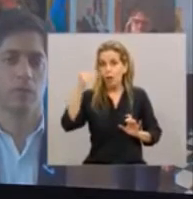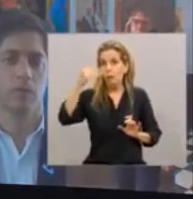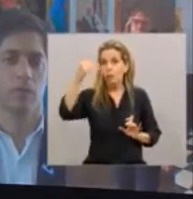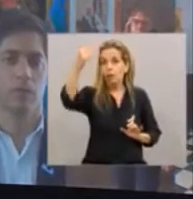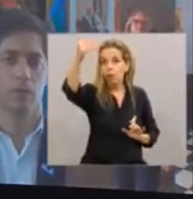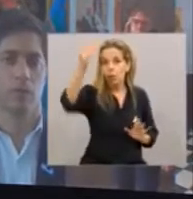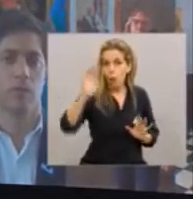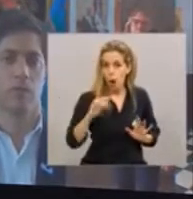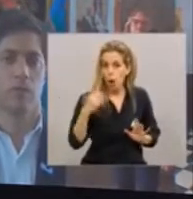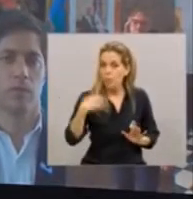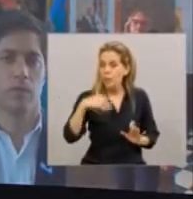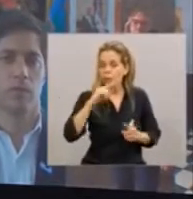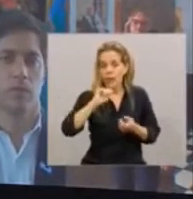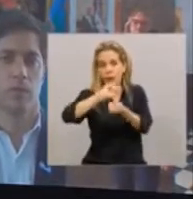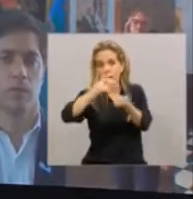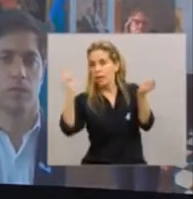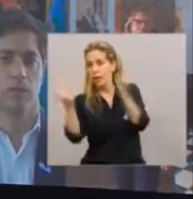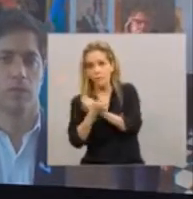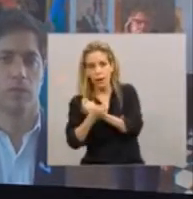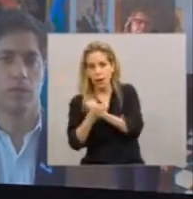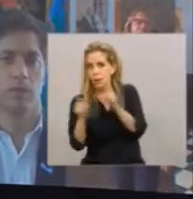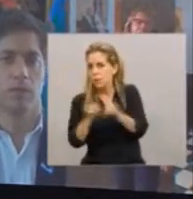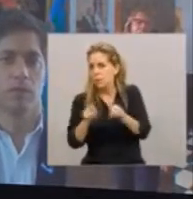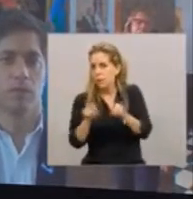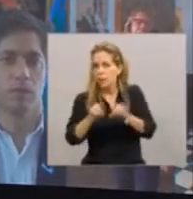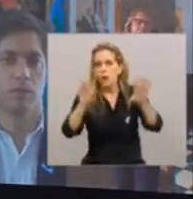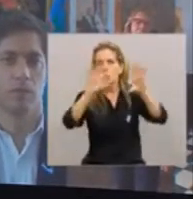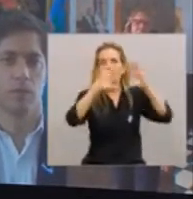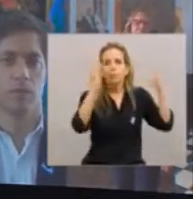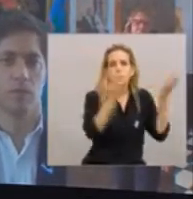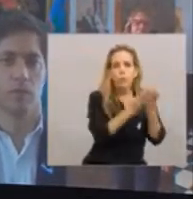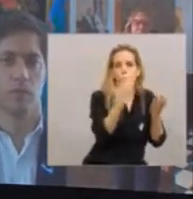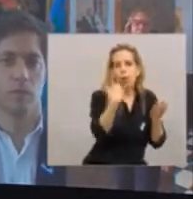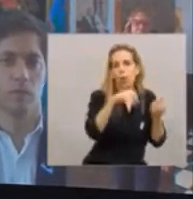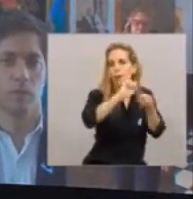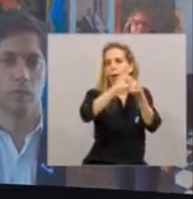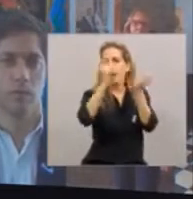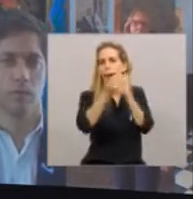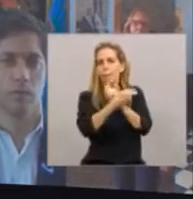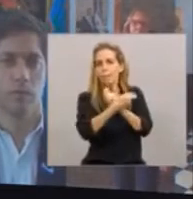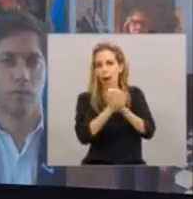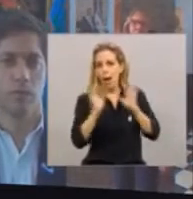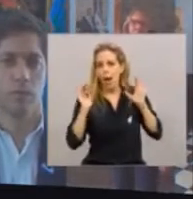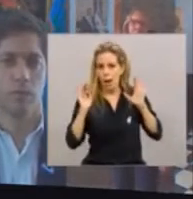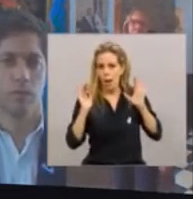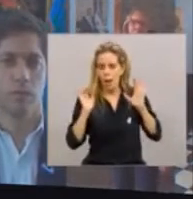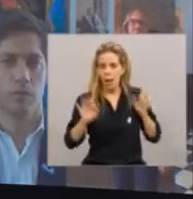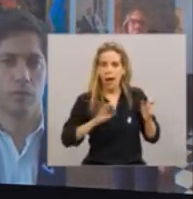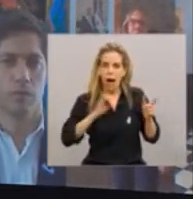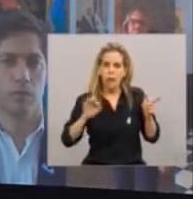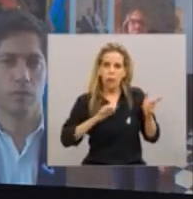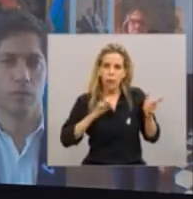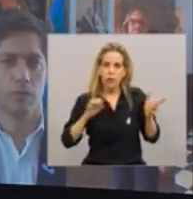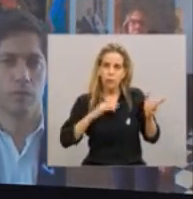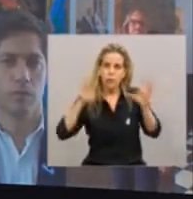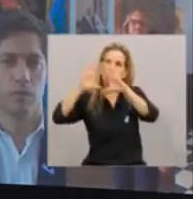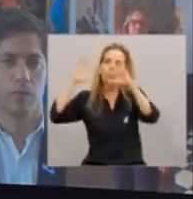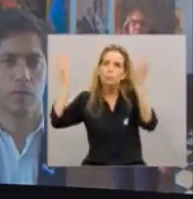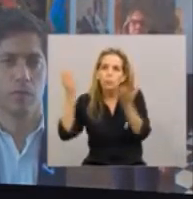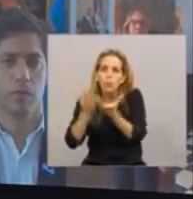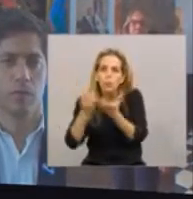argentina distinta como el mundo debe ser un mundo distinto el mundo debatió todos estos años cómo